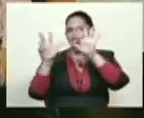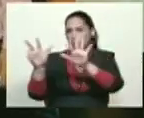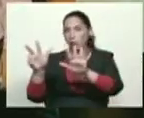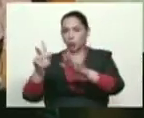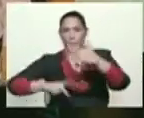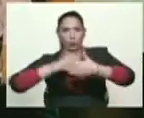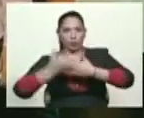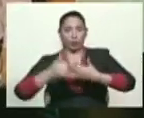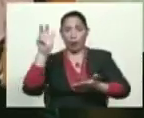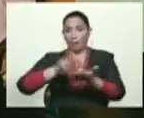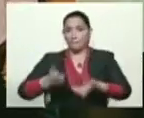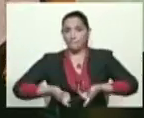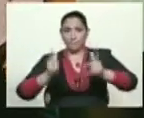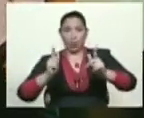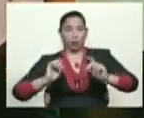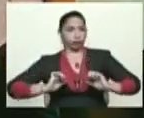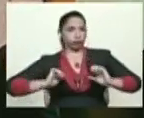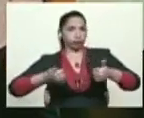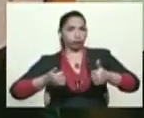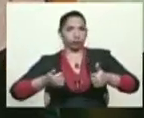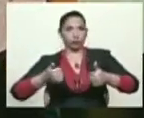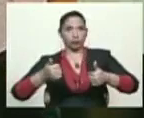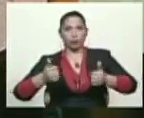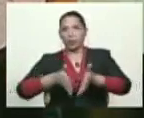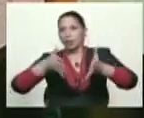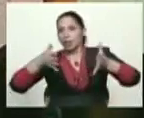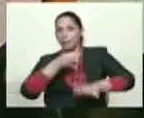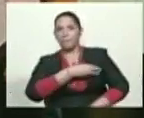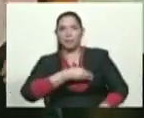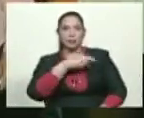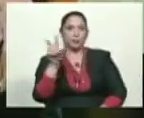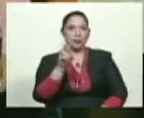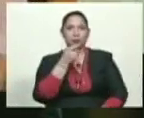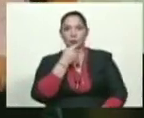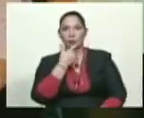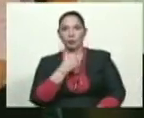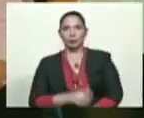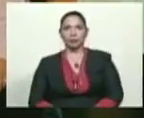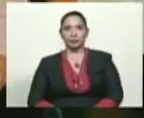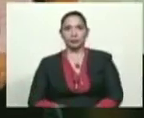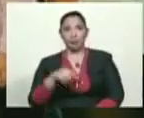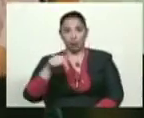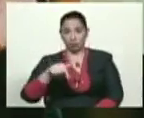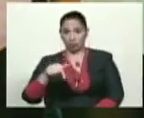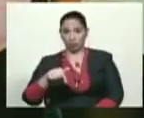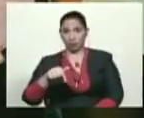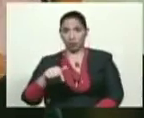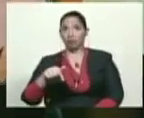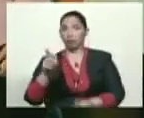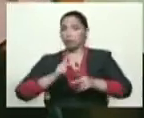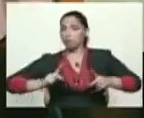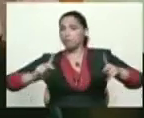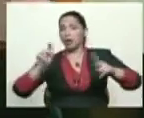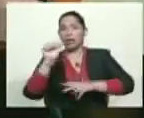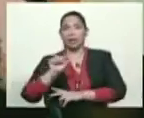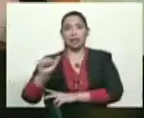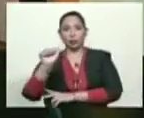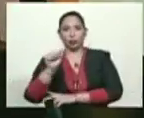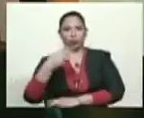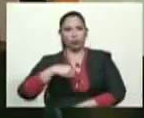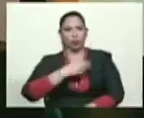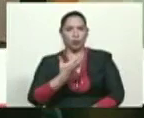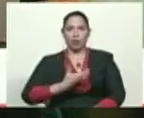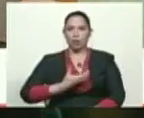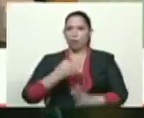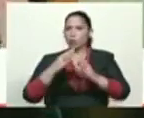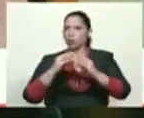aprobados para dar inicio a la gran misión venezuela bella aquí nos encontramos el parque ayacucho está nuestro alcalde y